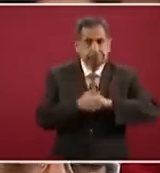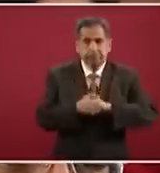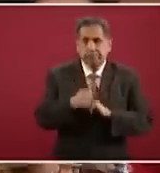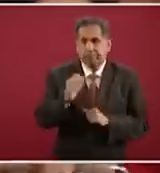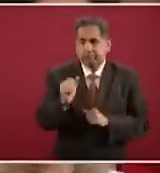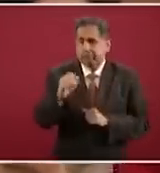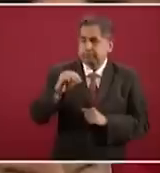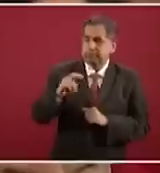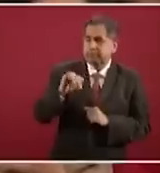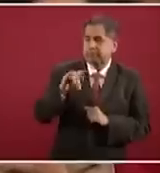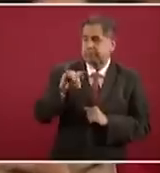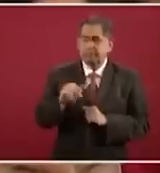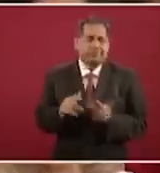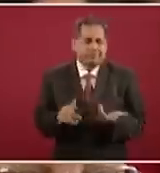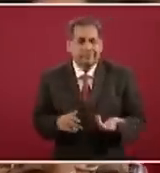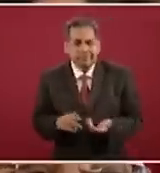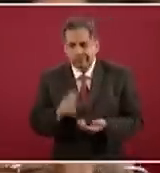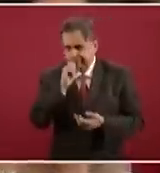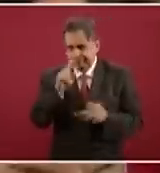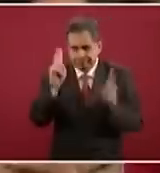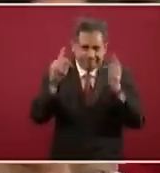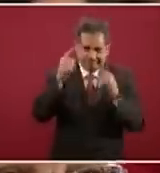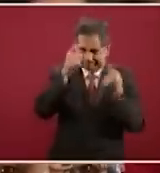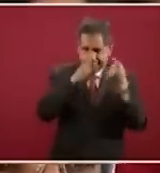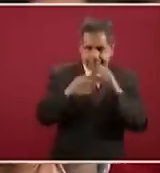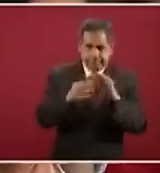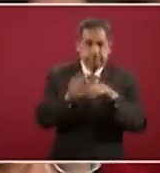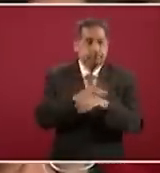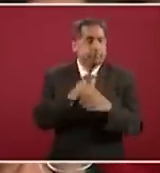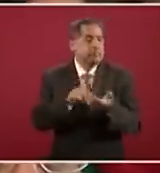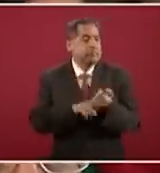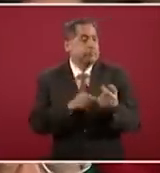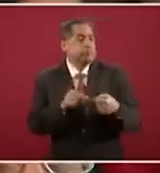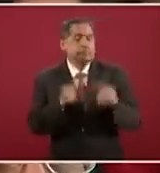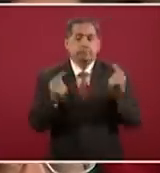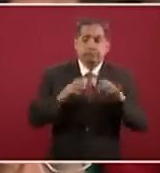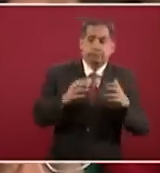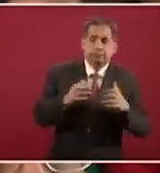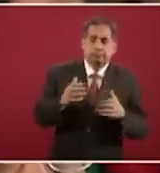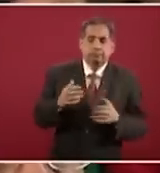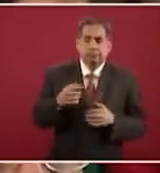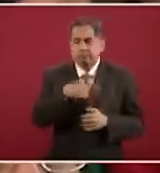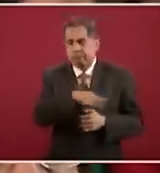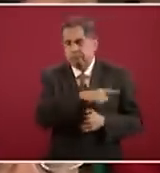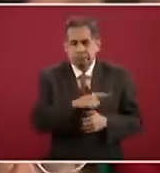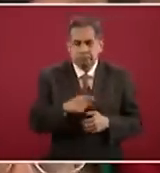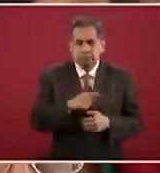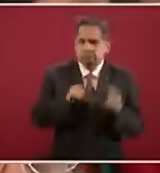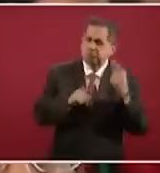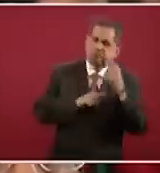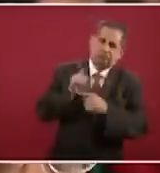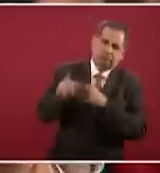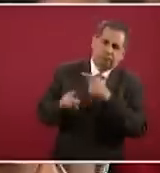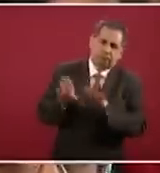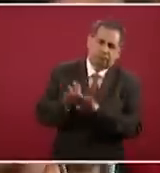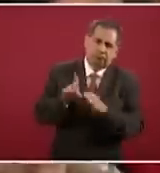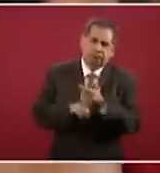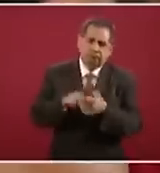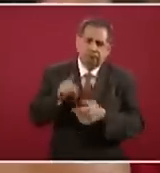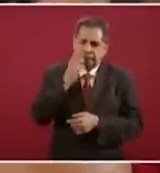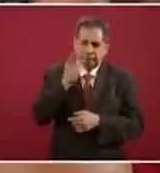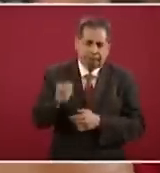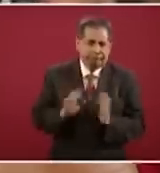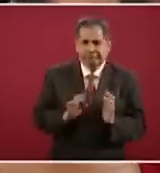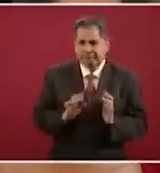que se tuvo en el Congreso, y que también es muy polémico, puesto que los opositores a su gobierno lo han acusado, bueno, han acusado de que es